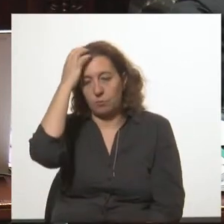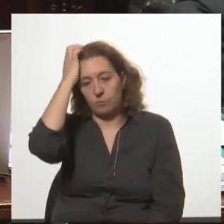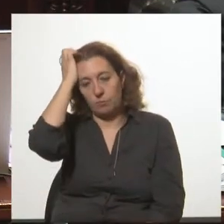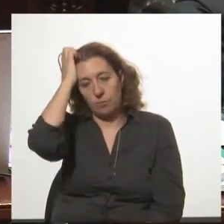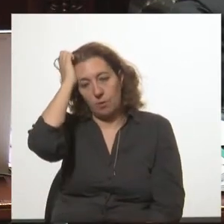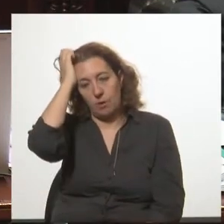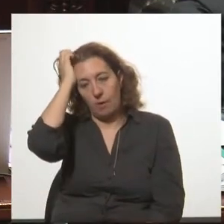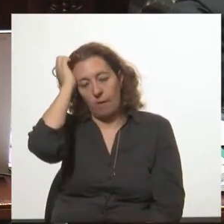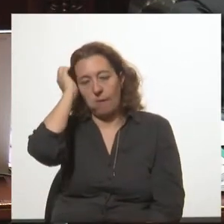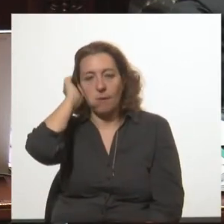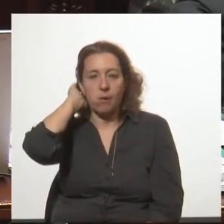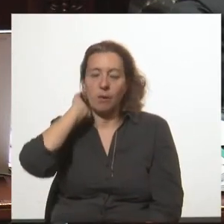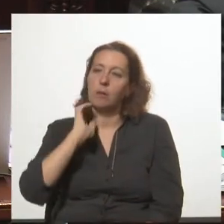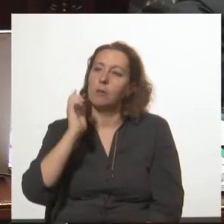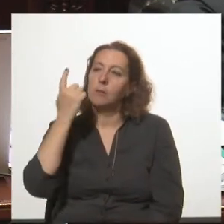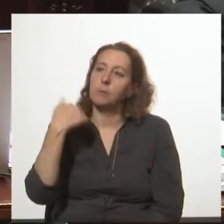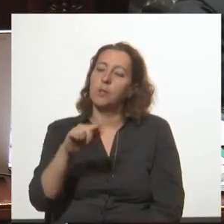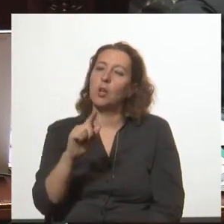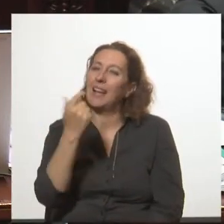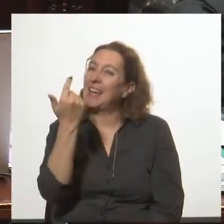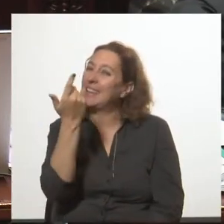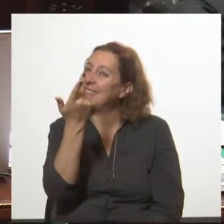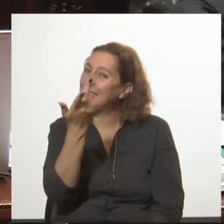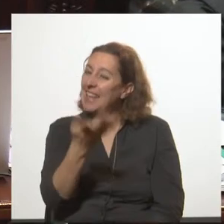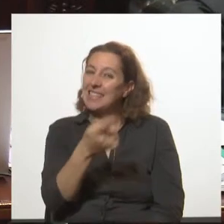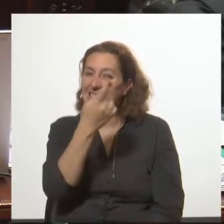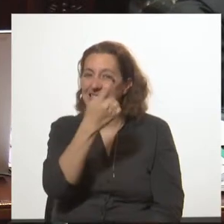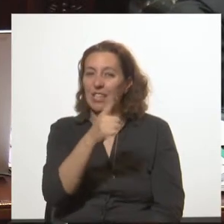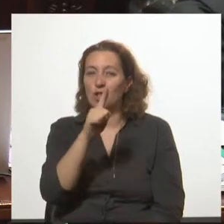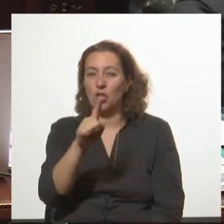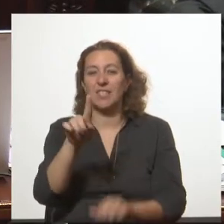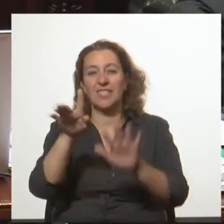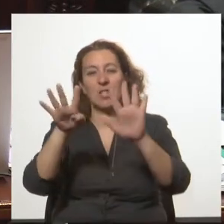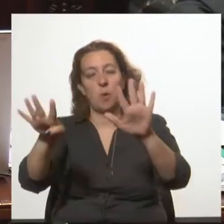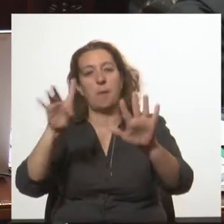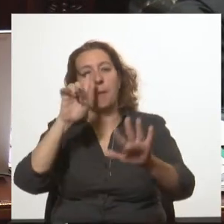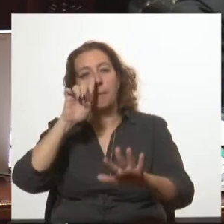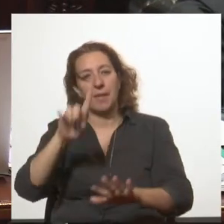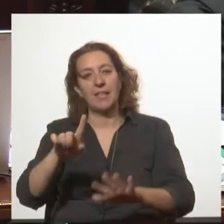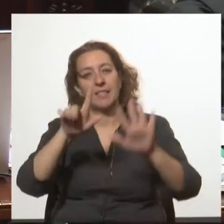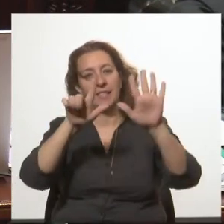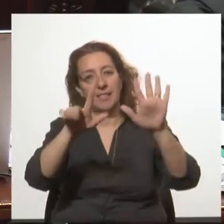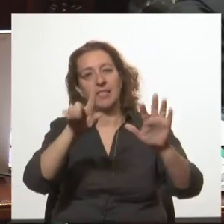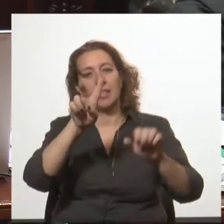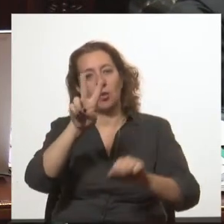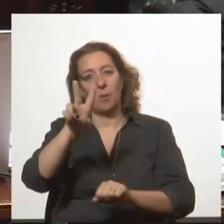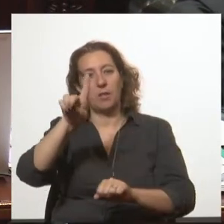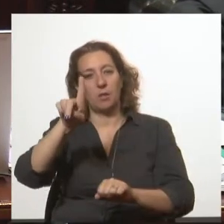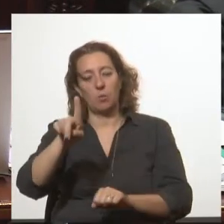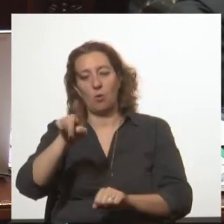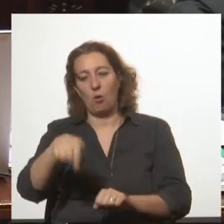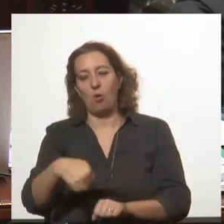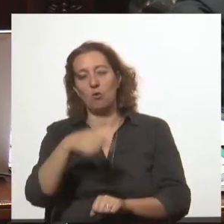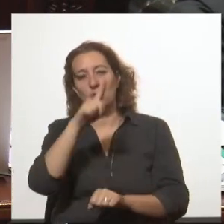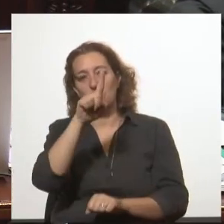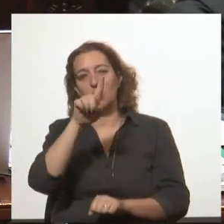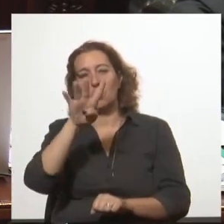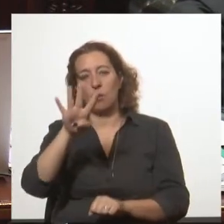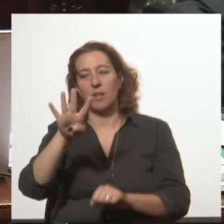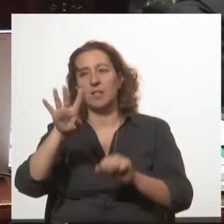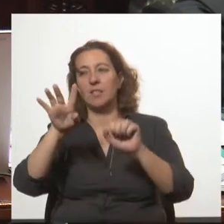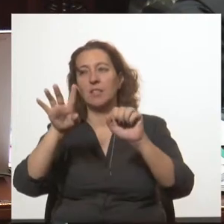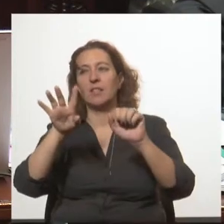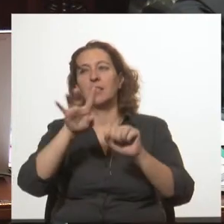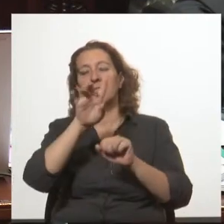pero la cifra de los 119 mil 721 con 147 dólares para